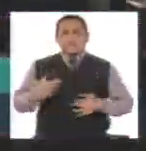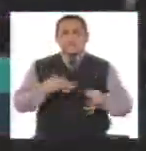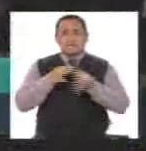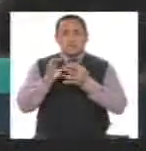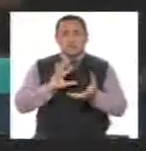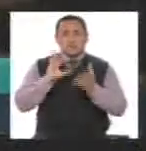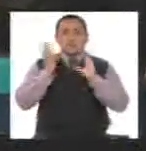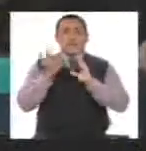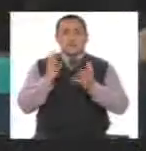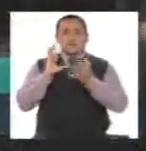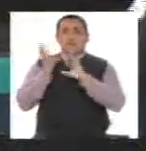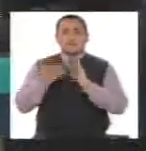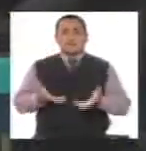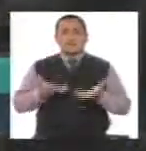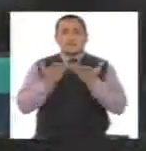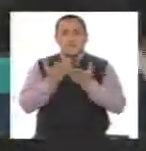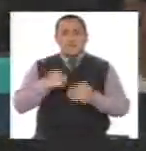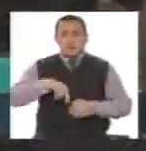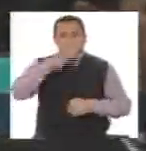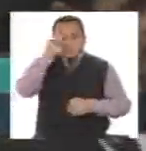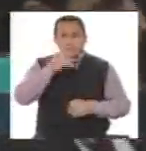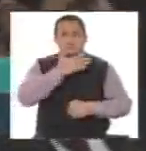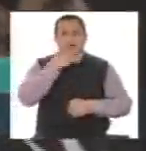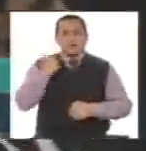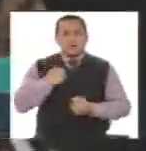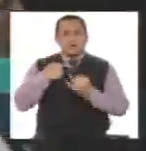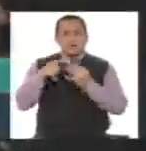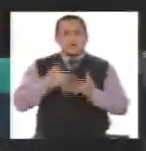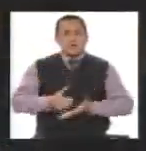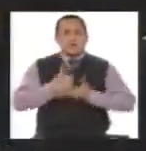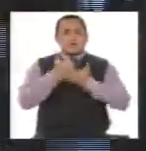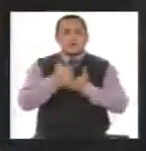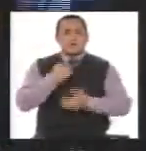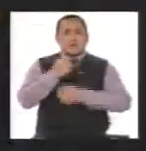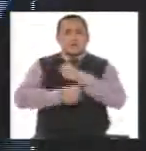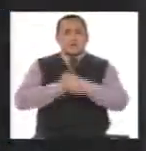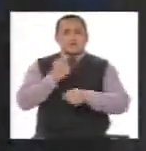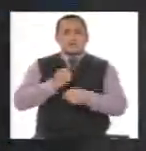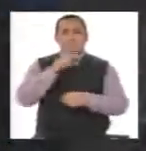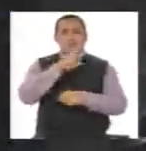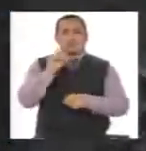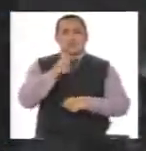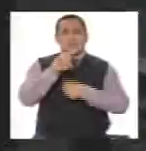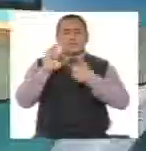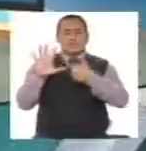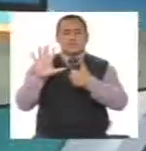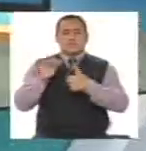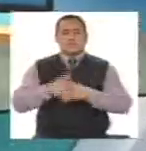reformas encaminadas permitirán tener un país más confortable y con mayores oportunidades para el 2016.